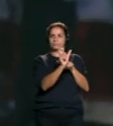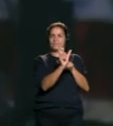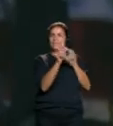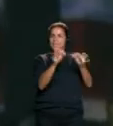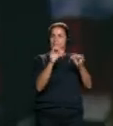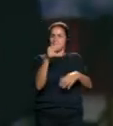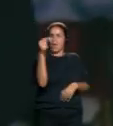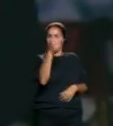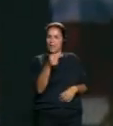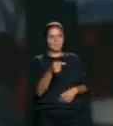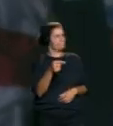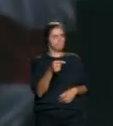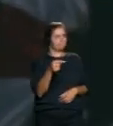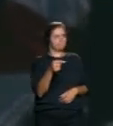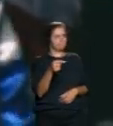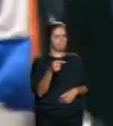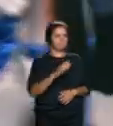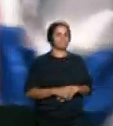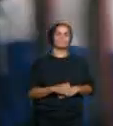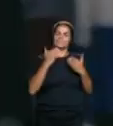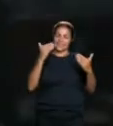así. Muchas gracias.